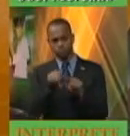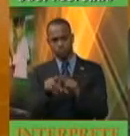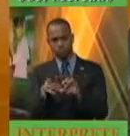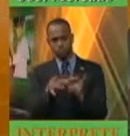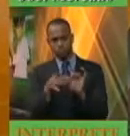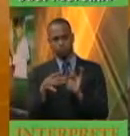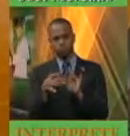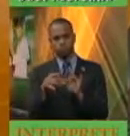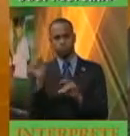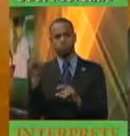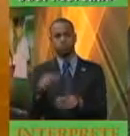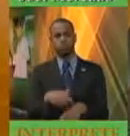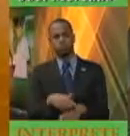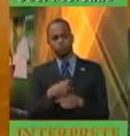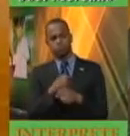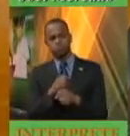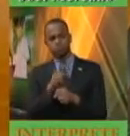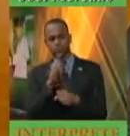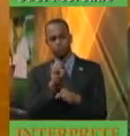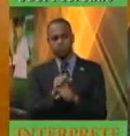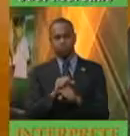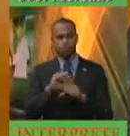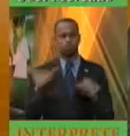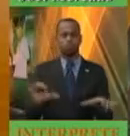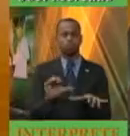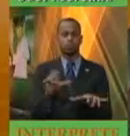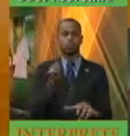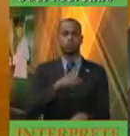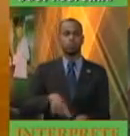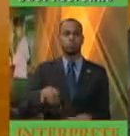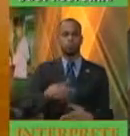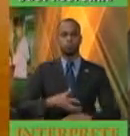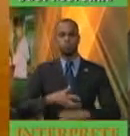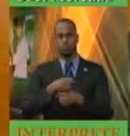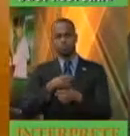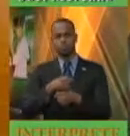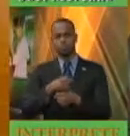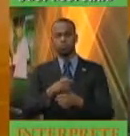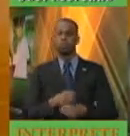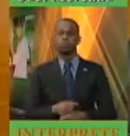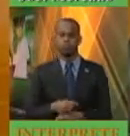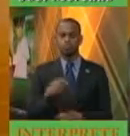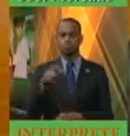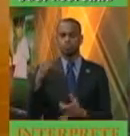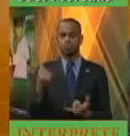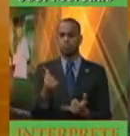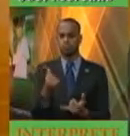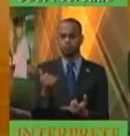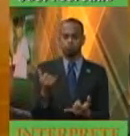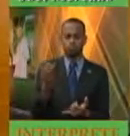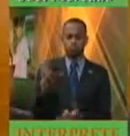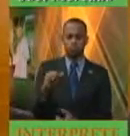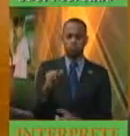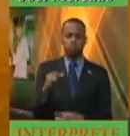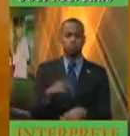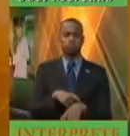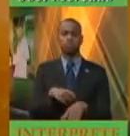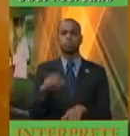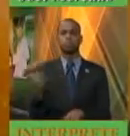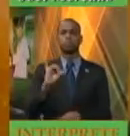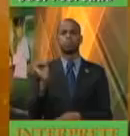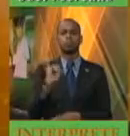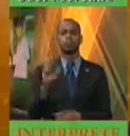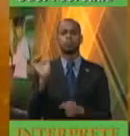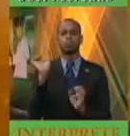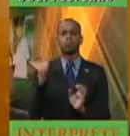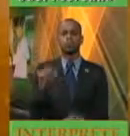todos los candidatos, esos compromisos de todos los candidatos, ¿no?, en ese momento. Y además de